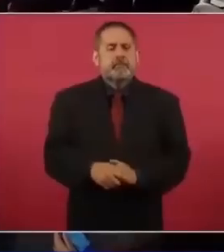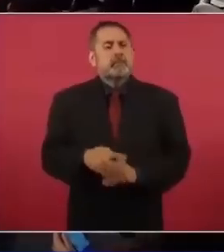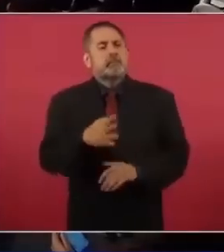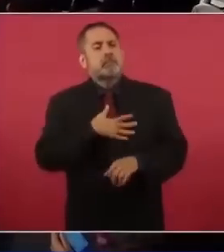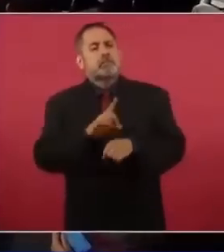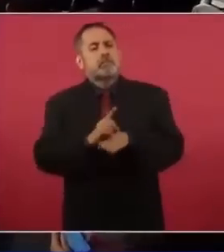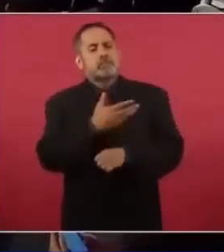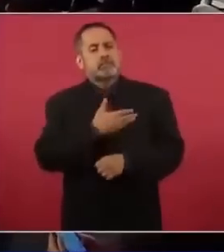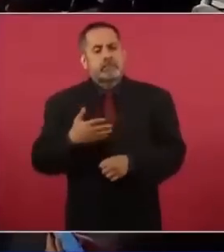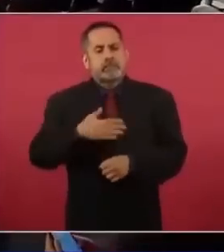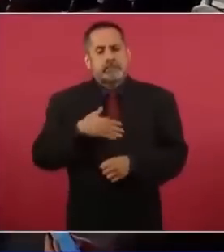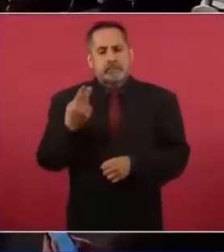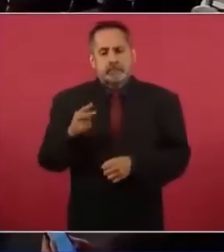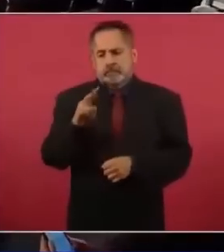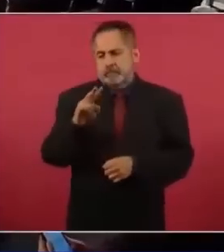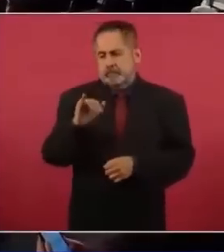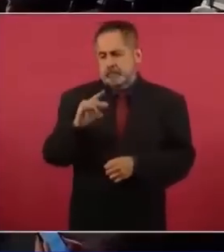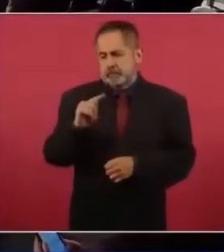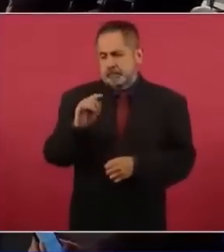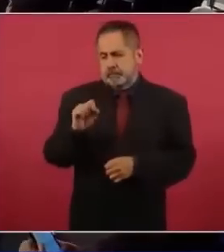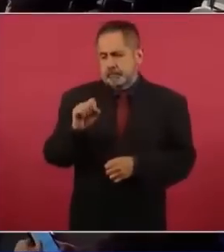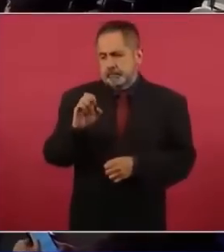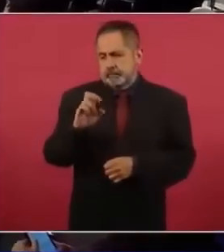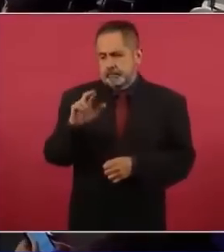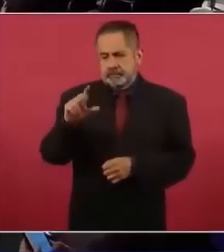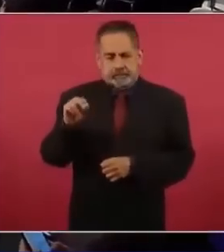Buenos días, presidente. Vicente Serrano, conductor de Sin Censura.